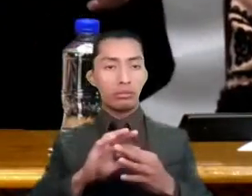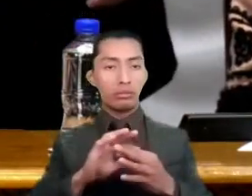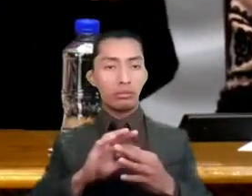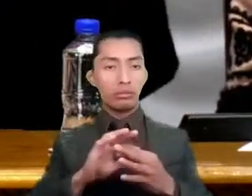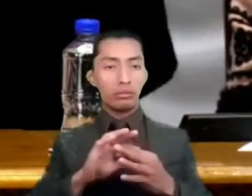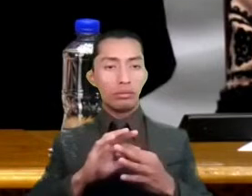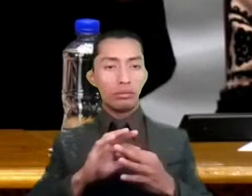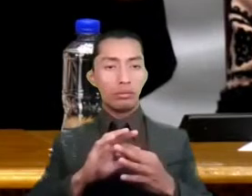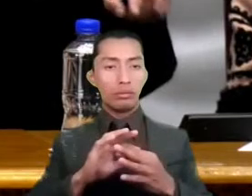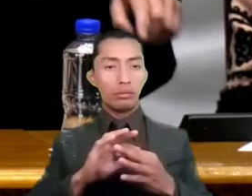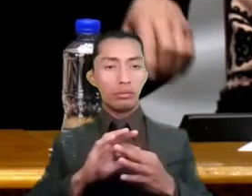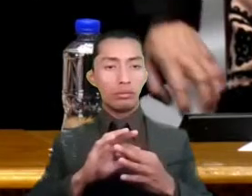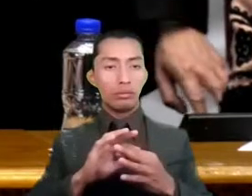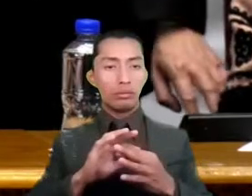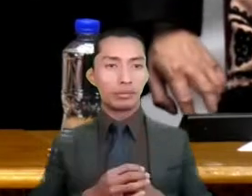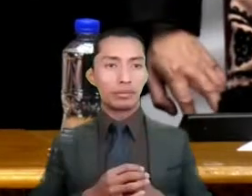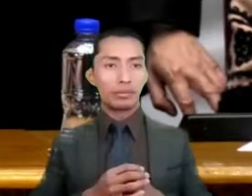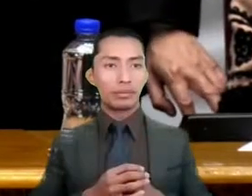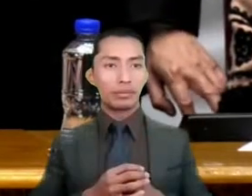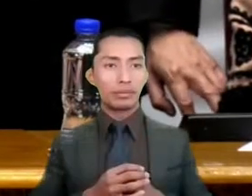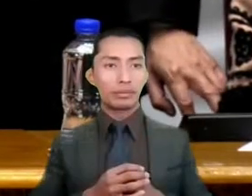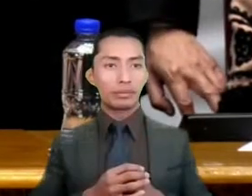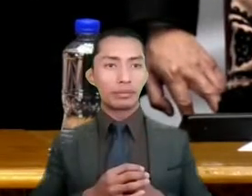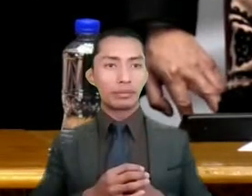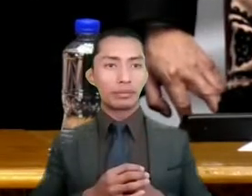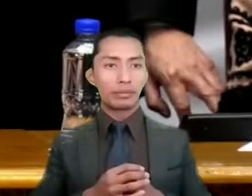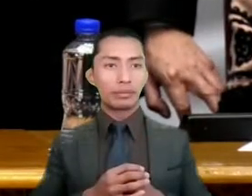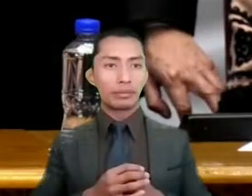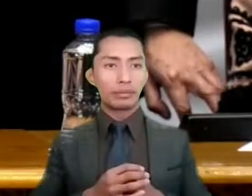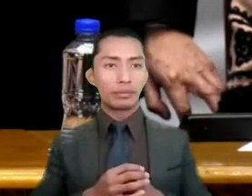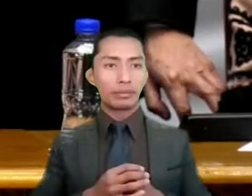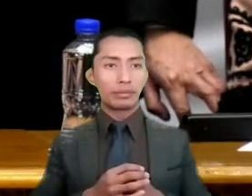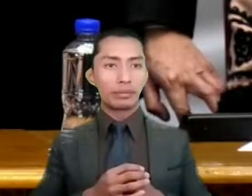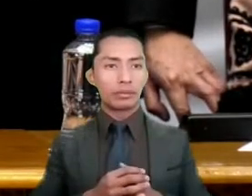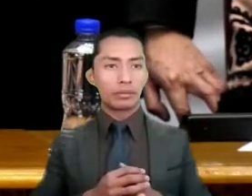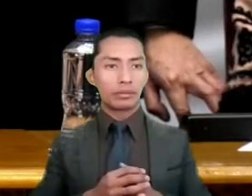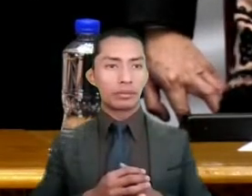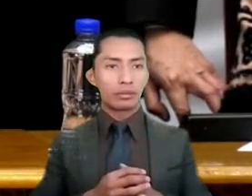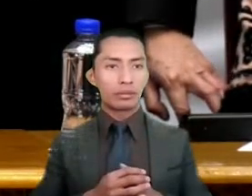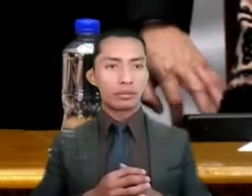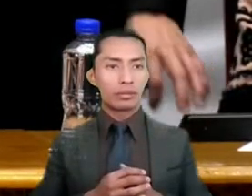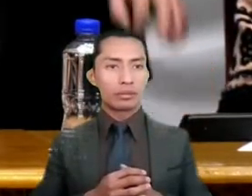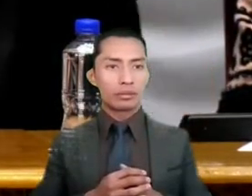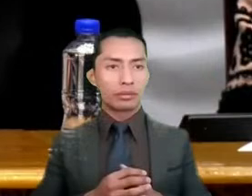A ver, el diputado Maurilio está usando la palabra.